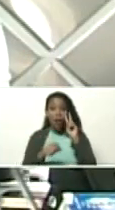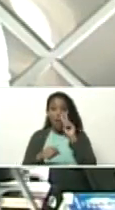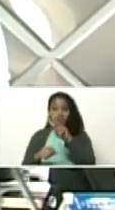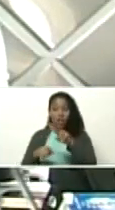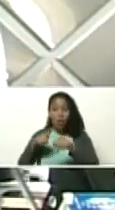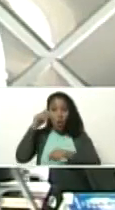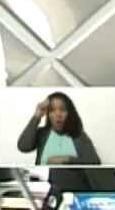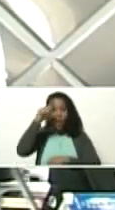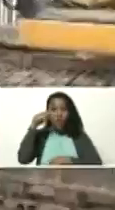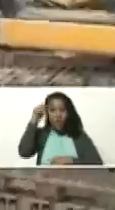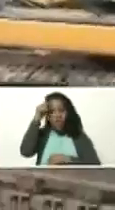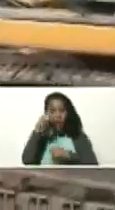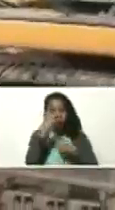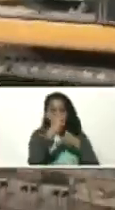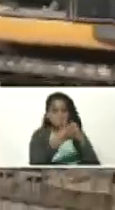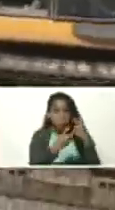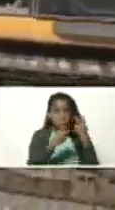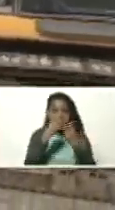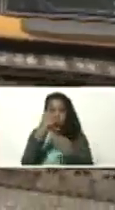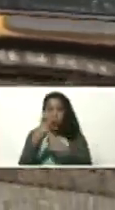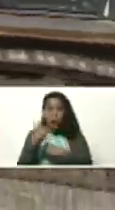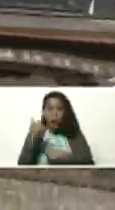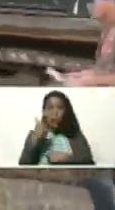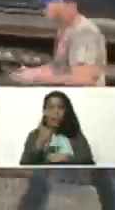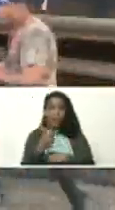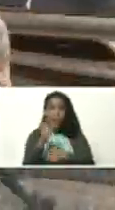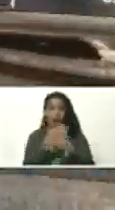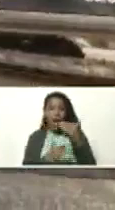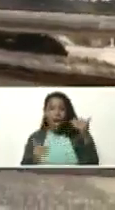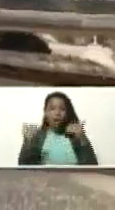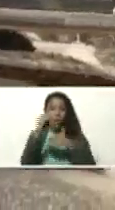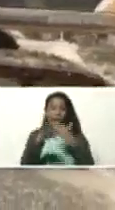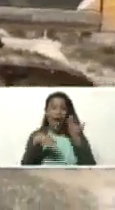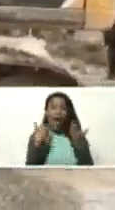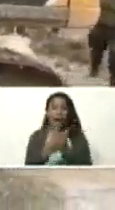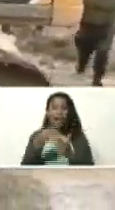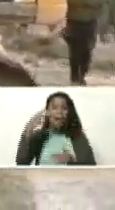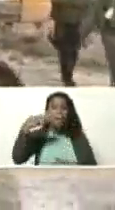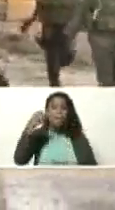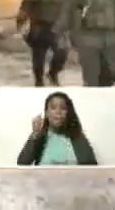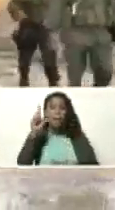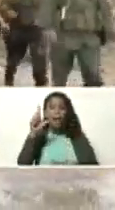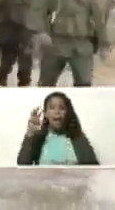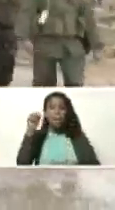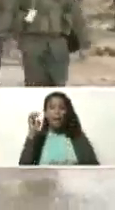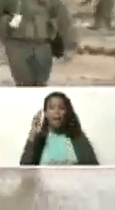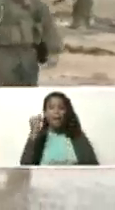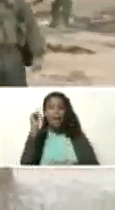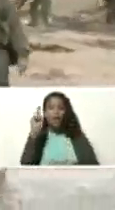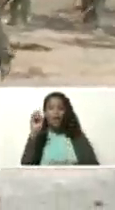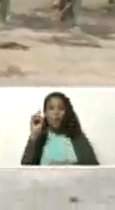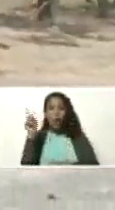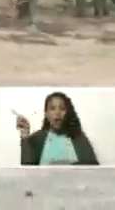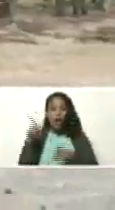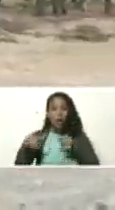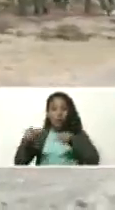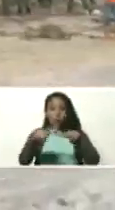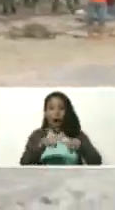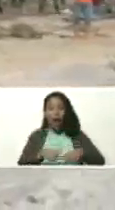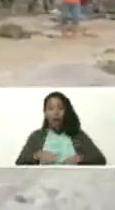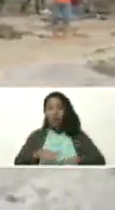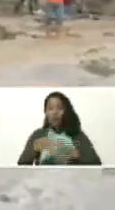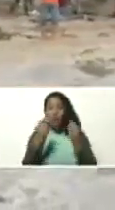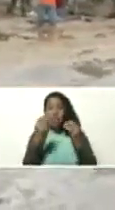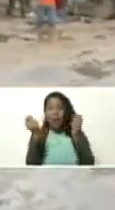las imágenes del recorrido. Ella dice que van a subir hasta el Palmarito arriba. Ahí es la zona de mayor